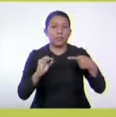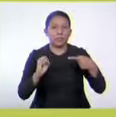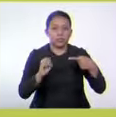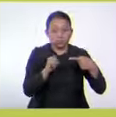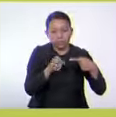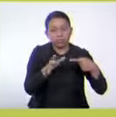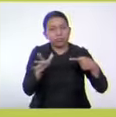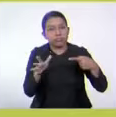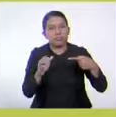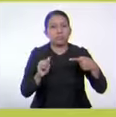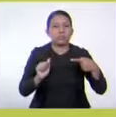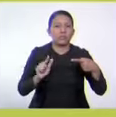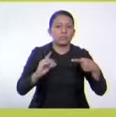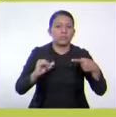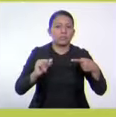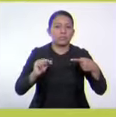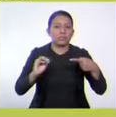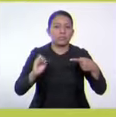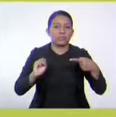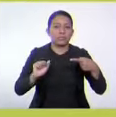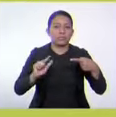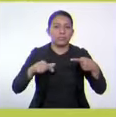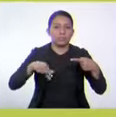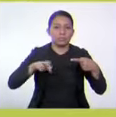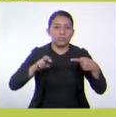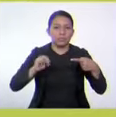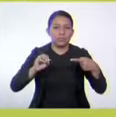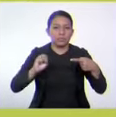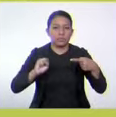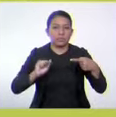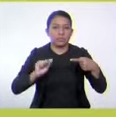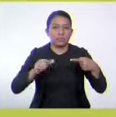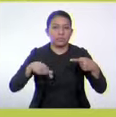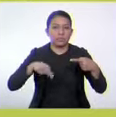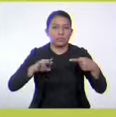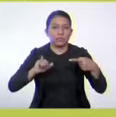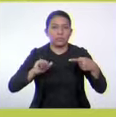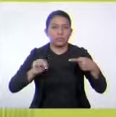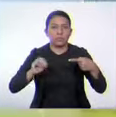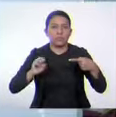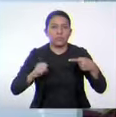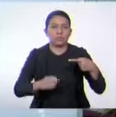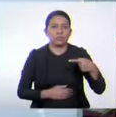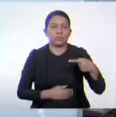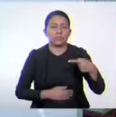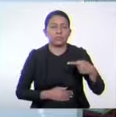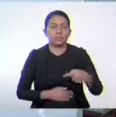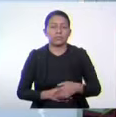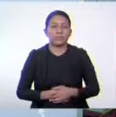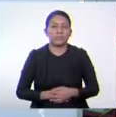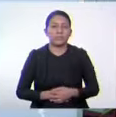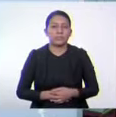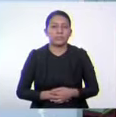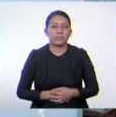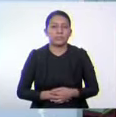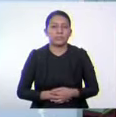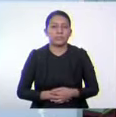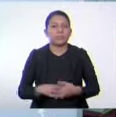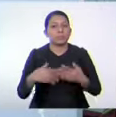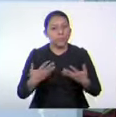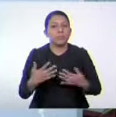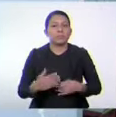los alquenos y los alquinos, que son los que les voy a explicar ahorita. Muy bien. Decimos